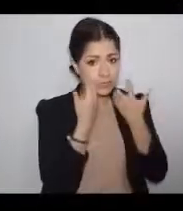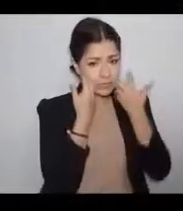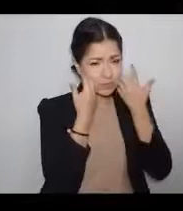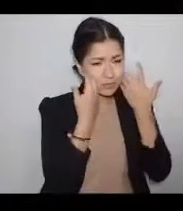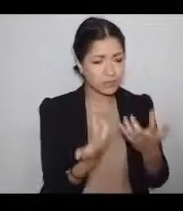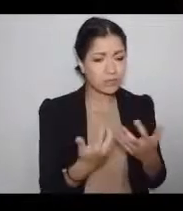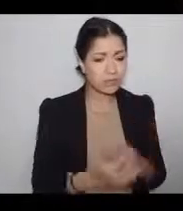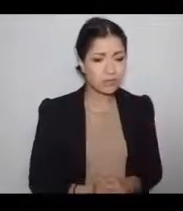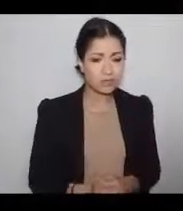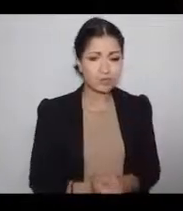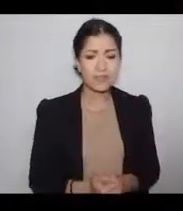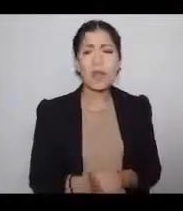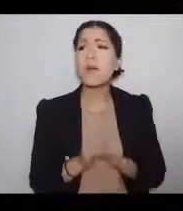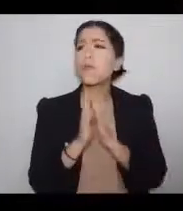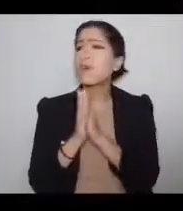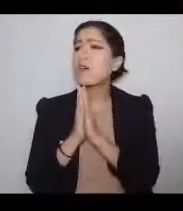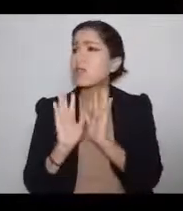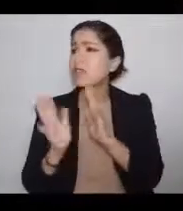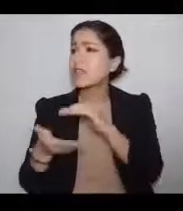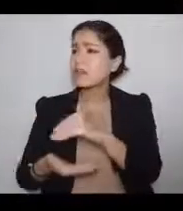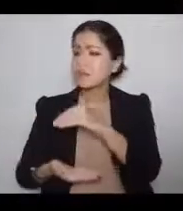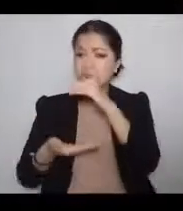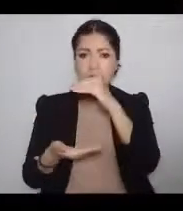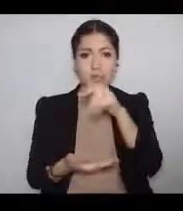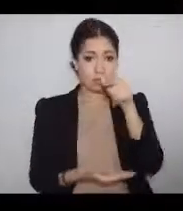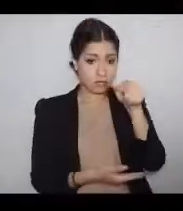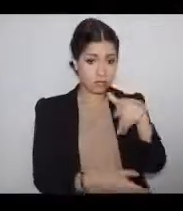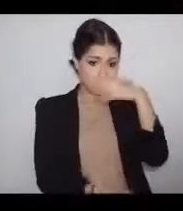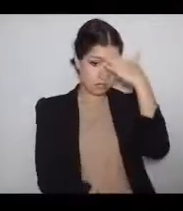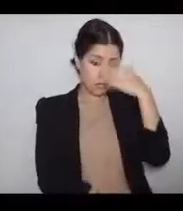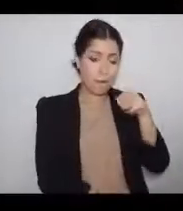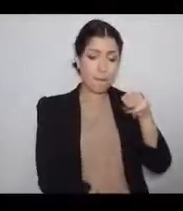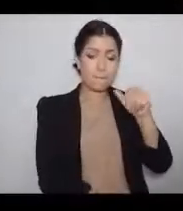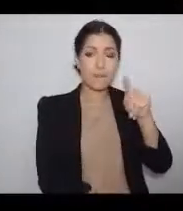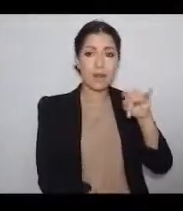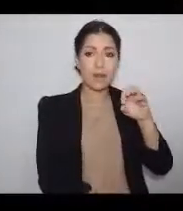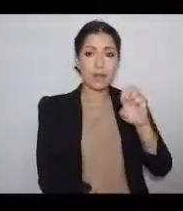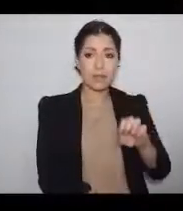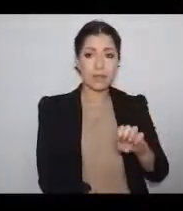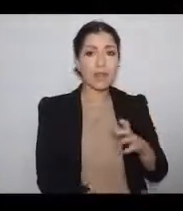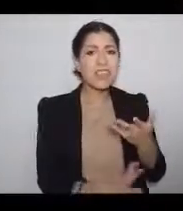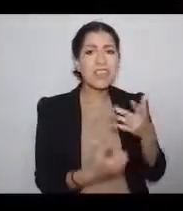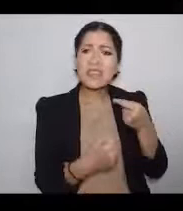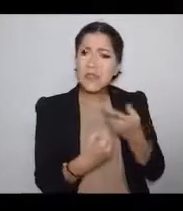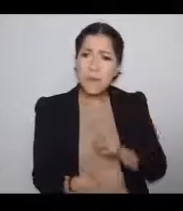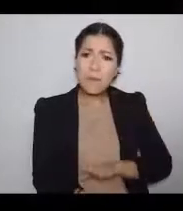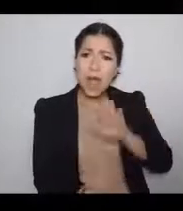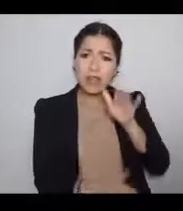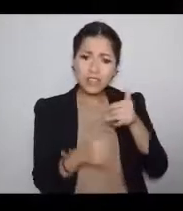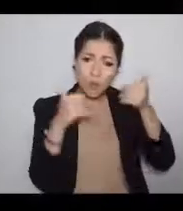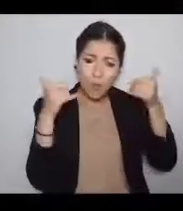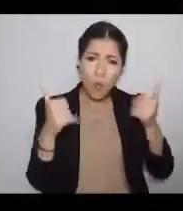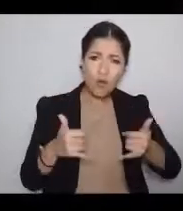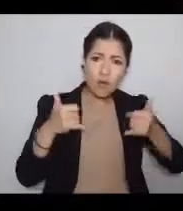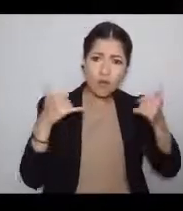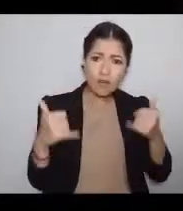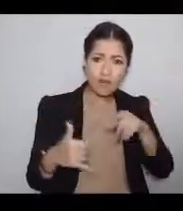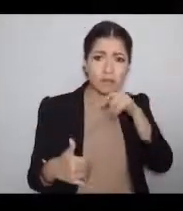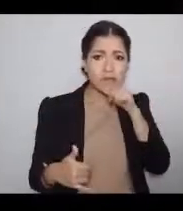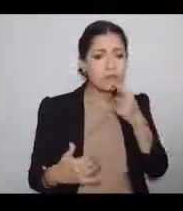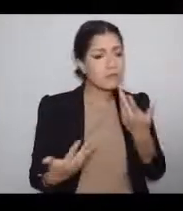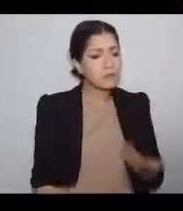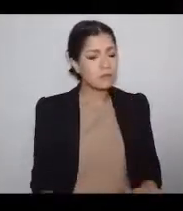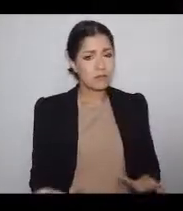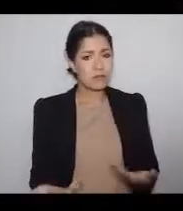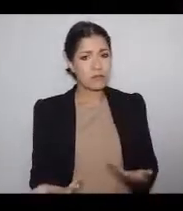Todas las tablas. ¿Quién es a Marte? El recalcitrante Marte nunca obedece. Recuperas el buen